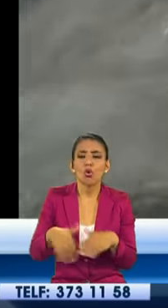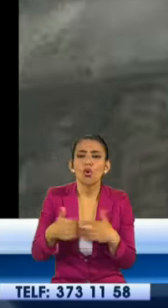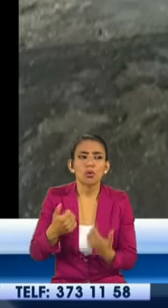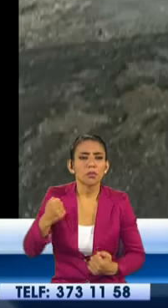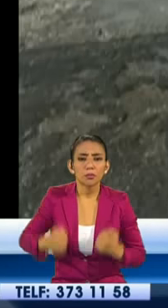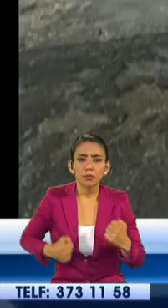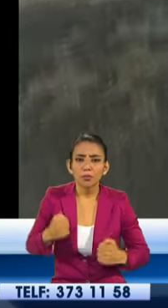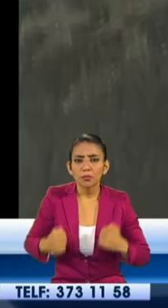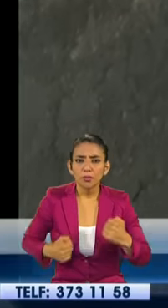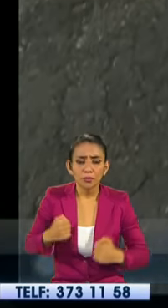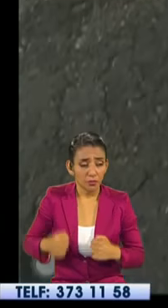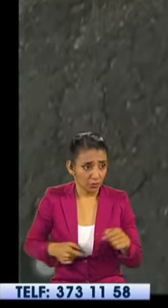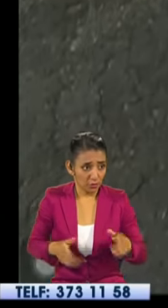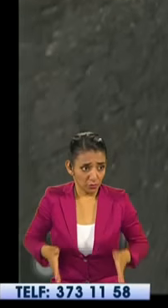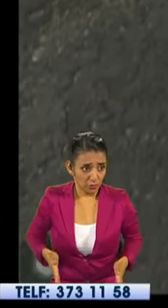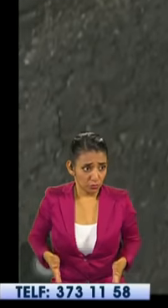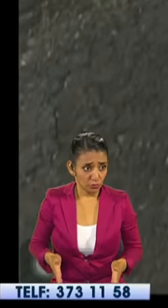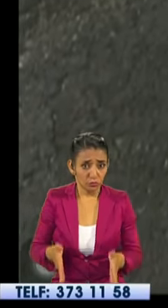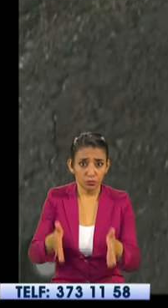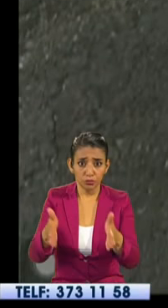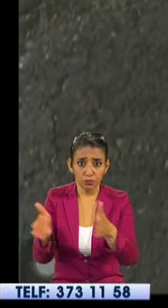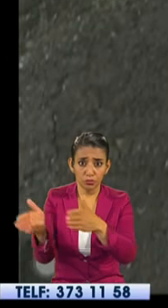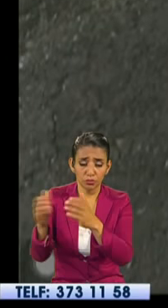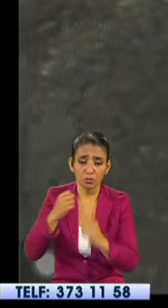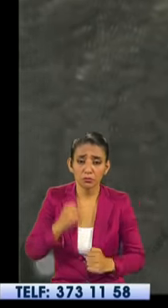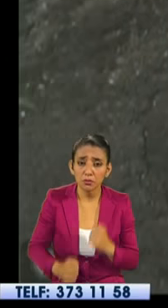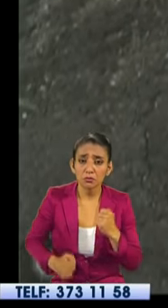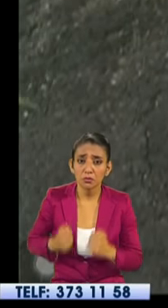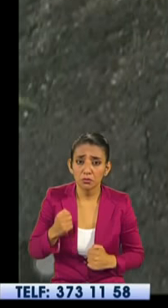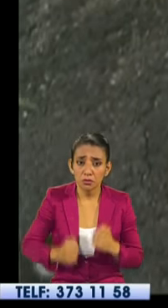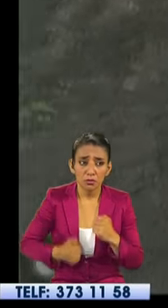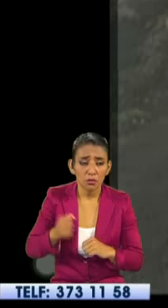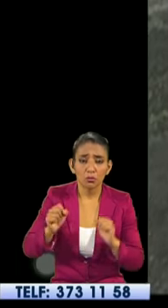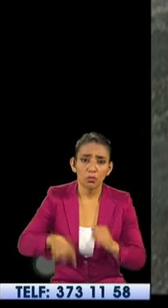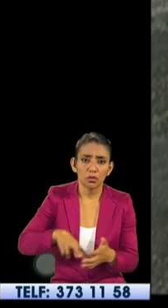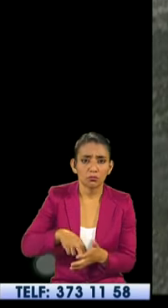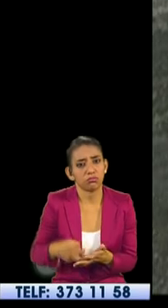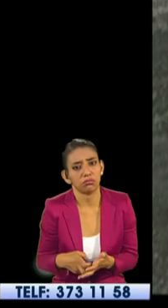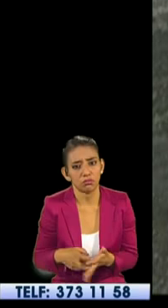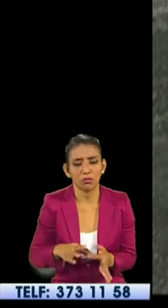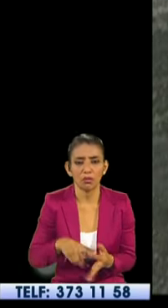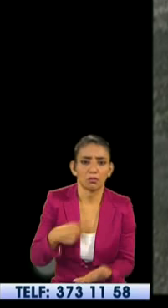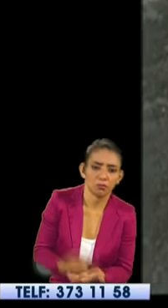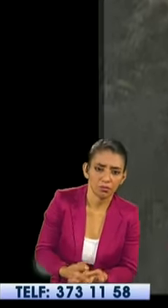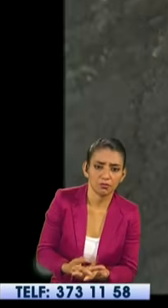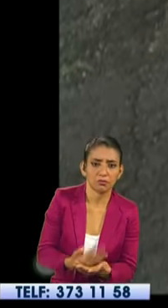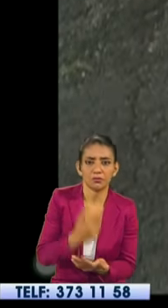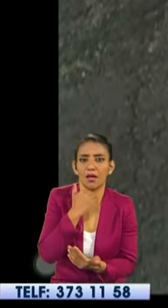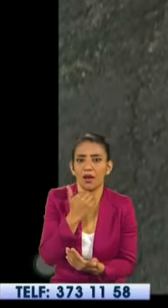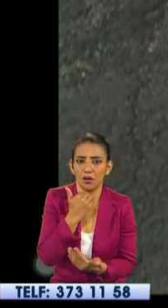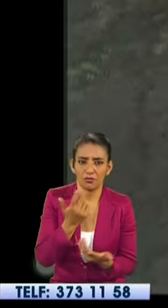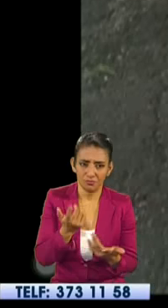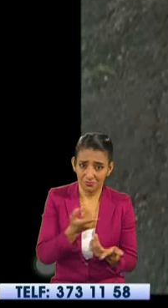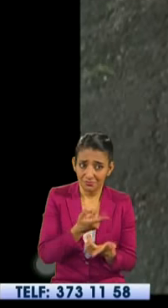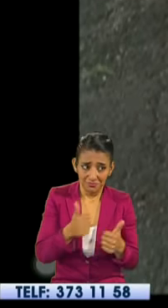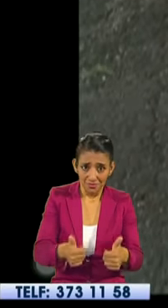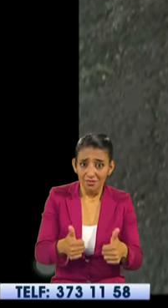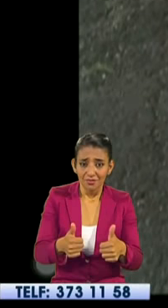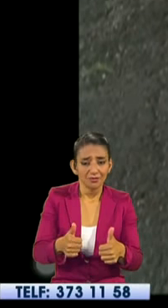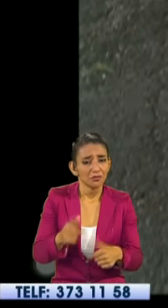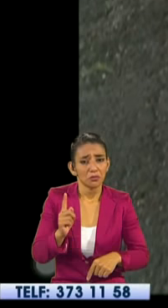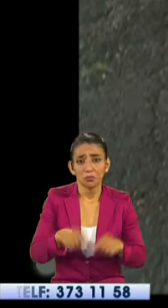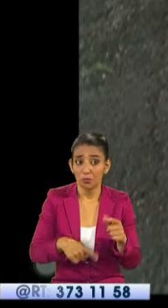el trotar por esta vía puede provocar unos tronchones, puede provocar realmente que uno tenga